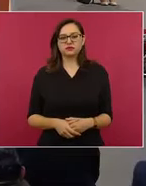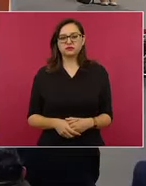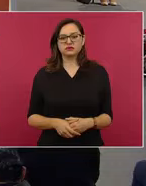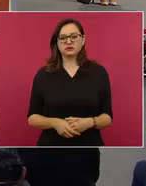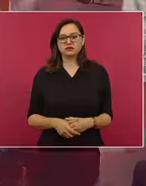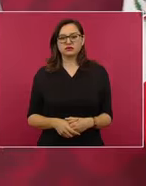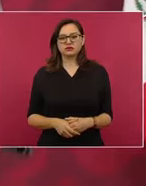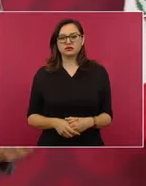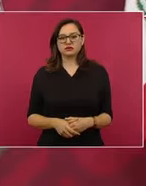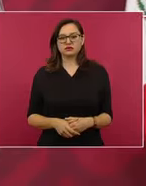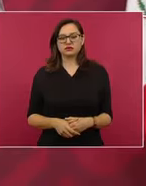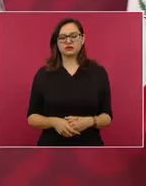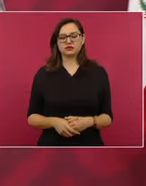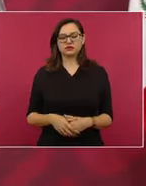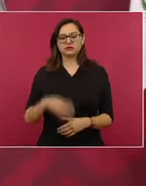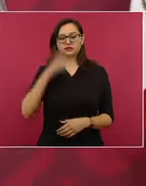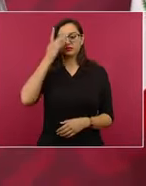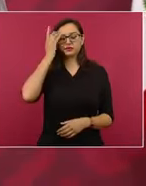Cuando